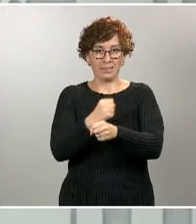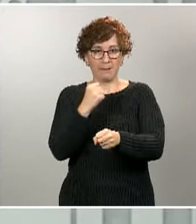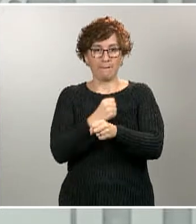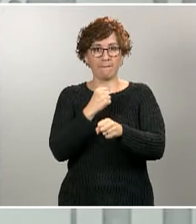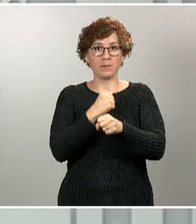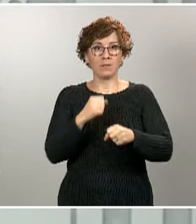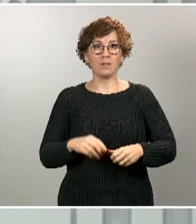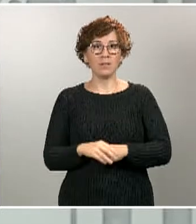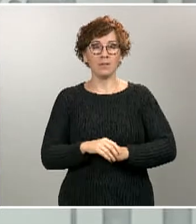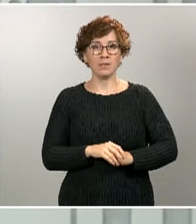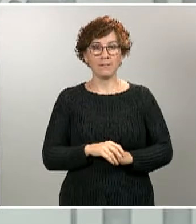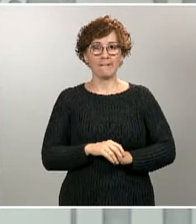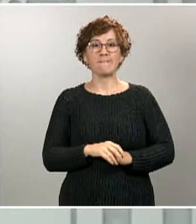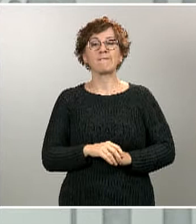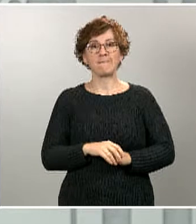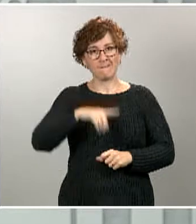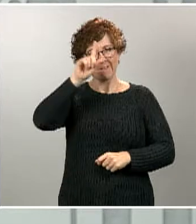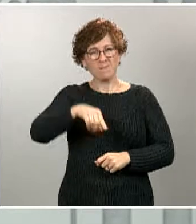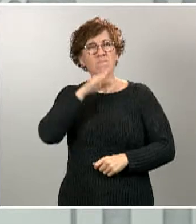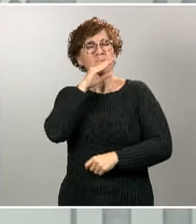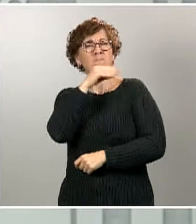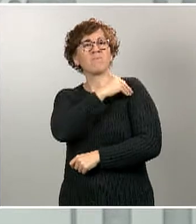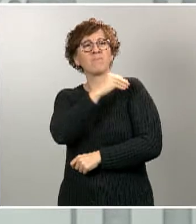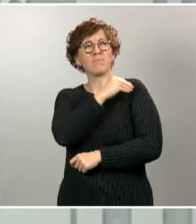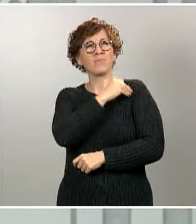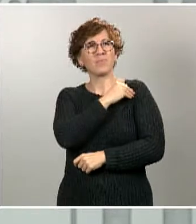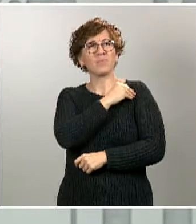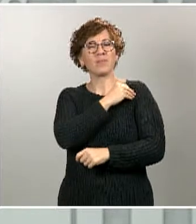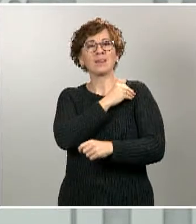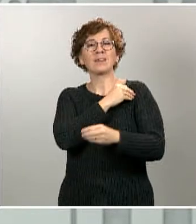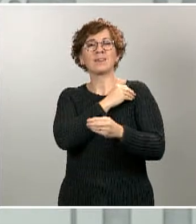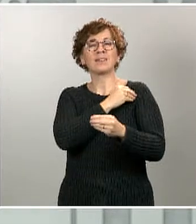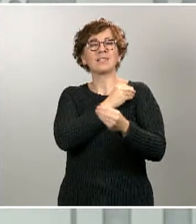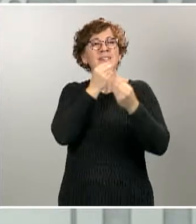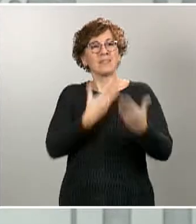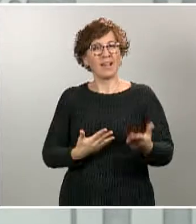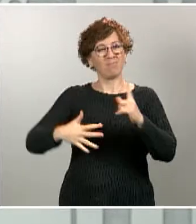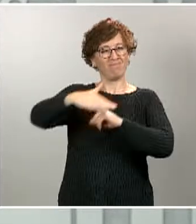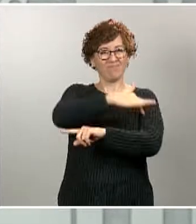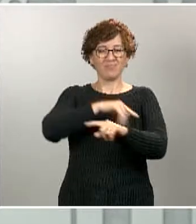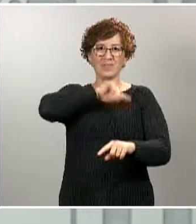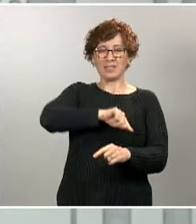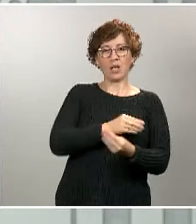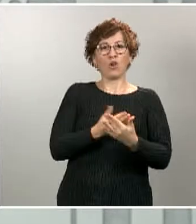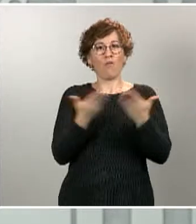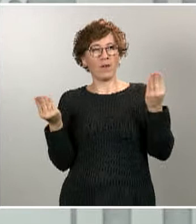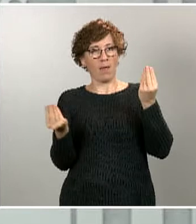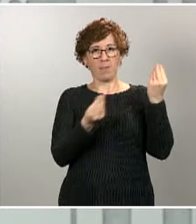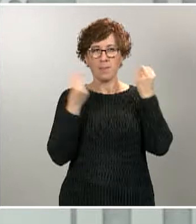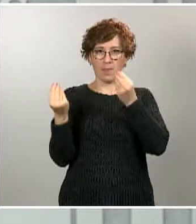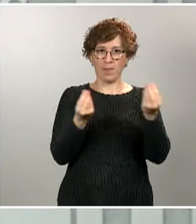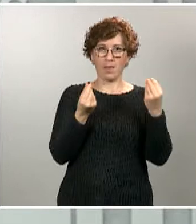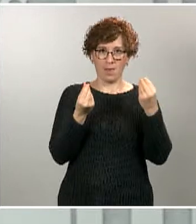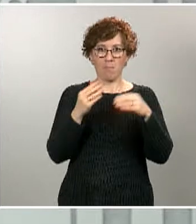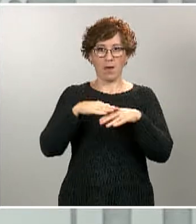Me preguntabas también a propósito del clima de confianza o de las condiciones que se puedan reunir para que ese acuerdo